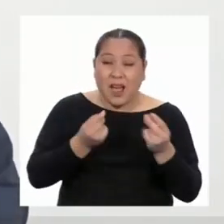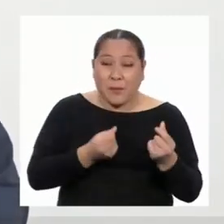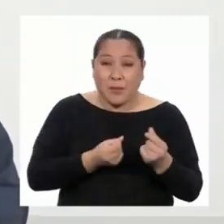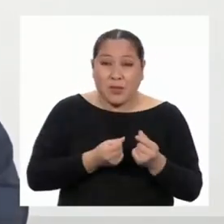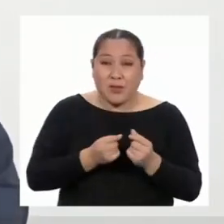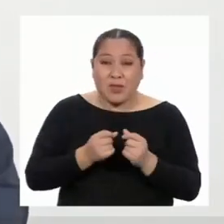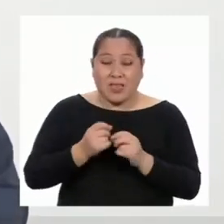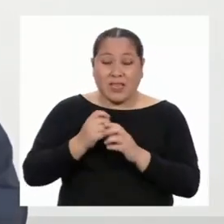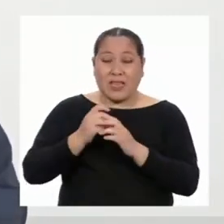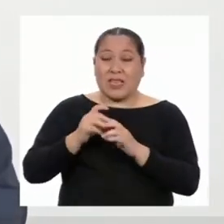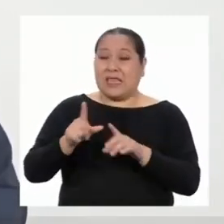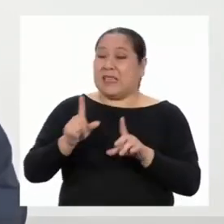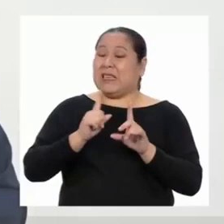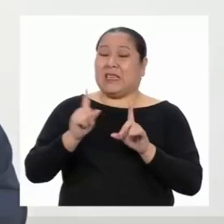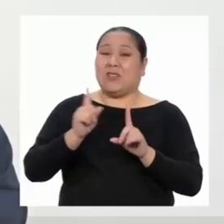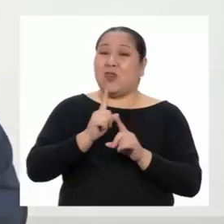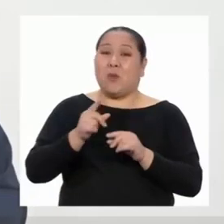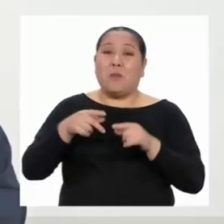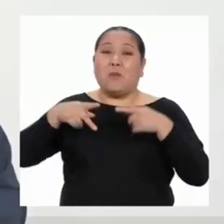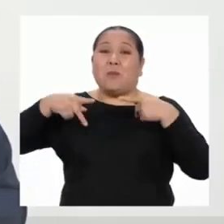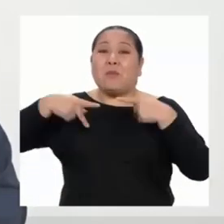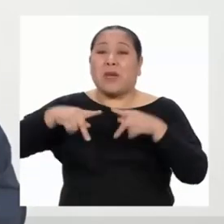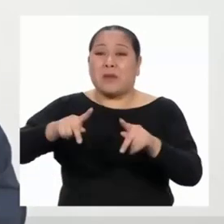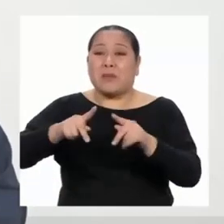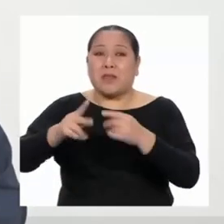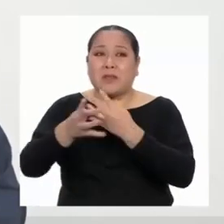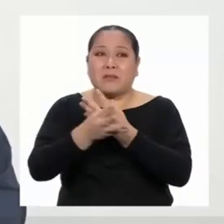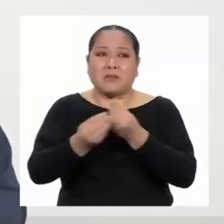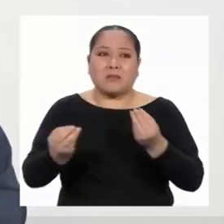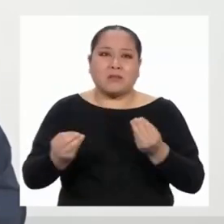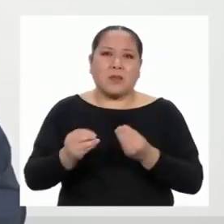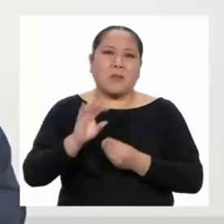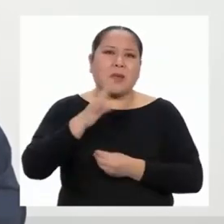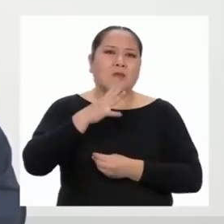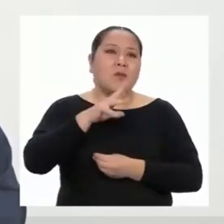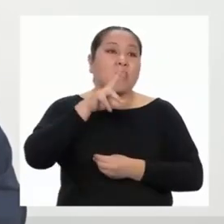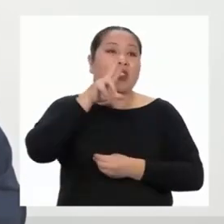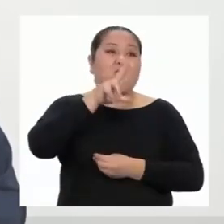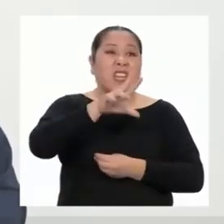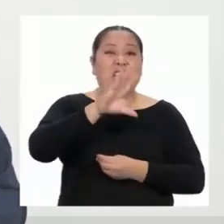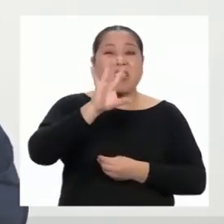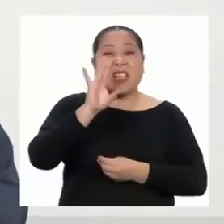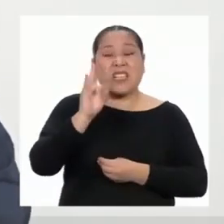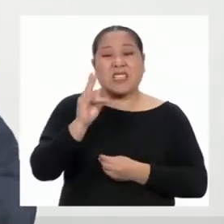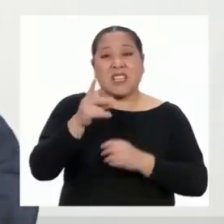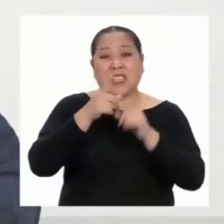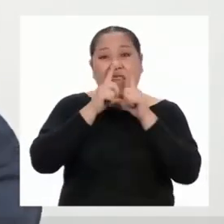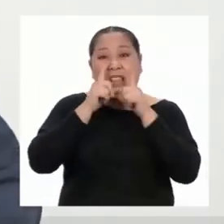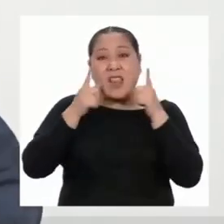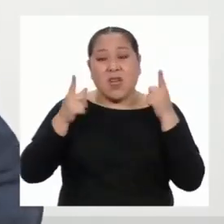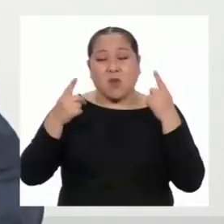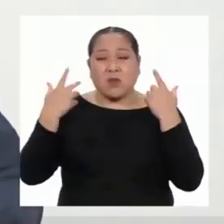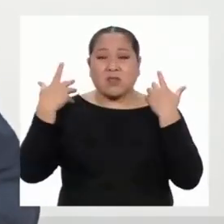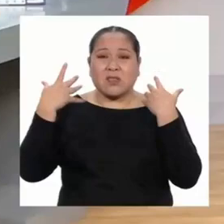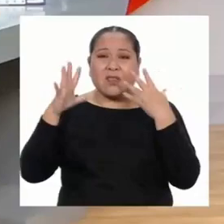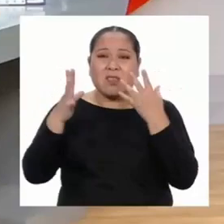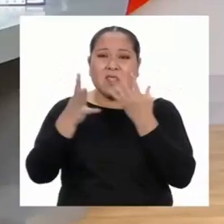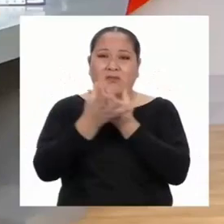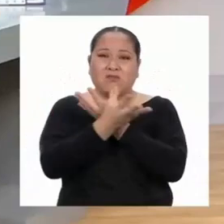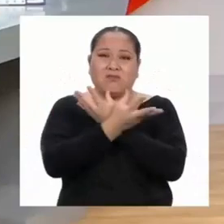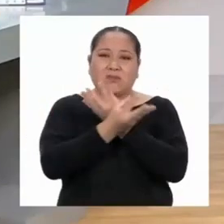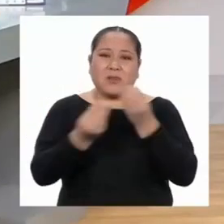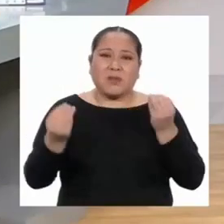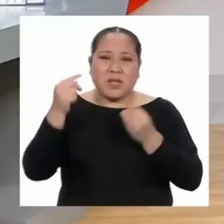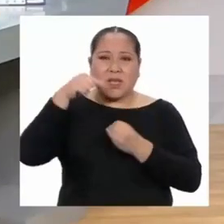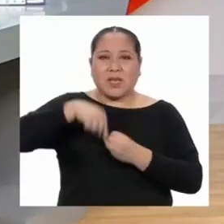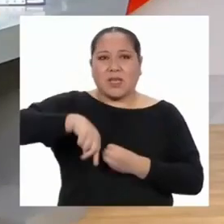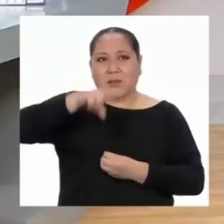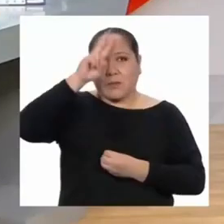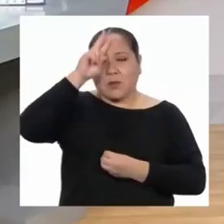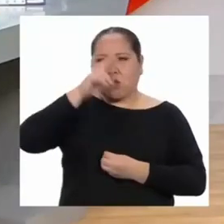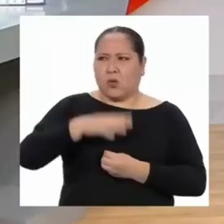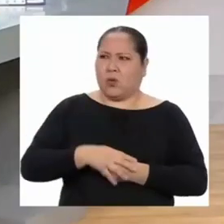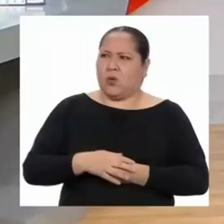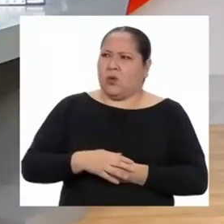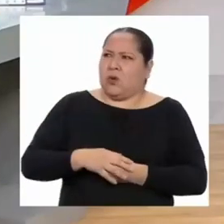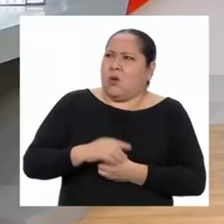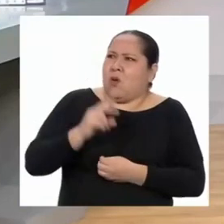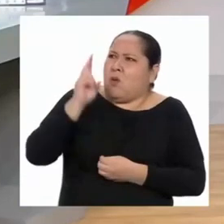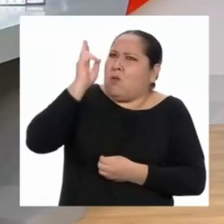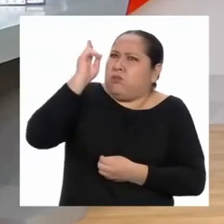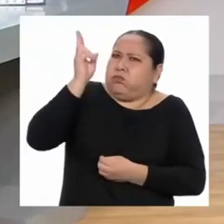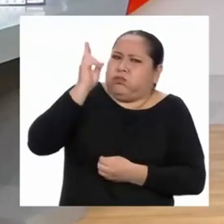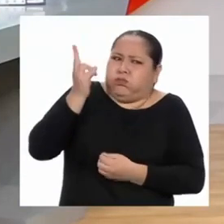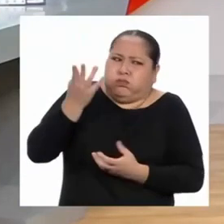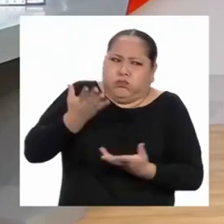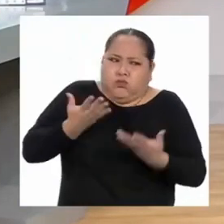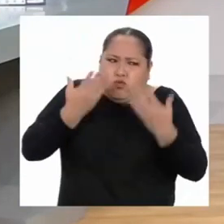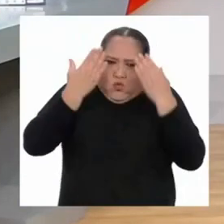destino de por lo menos 37 lenguas habladas en el territorio peruano que ya desaparecieron. Profesor, no sabía